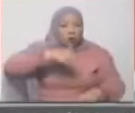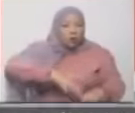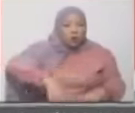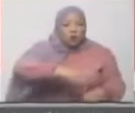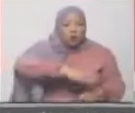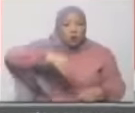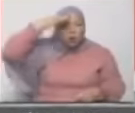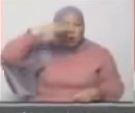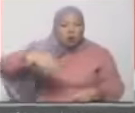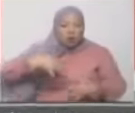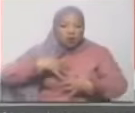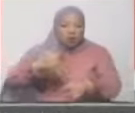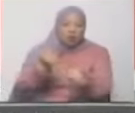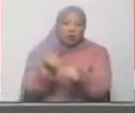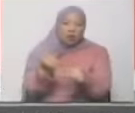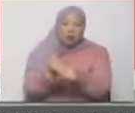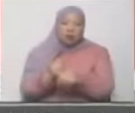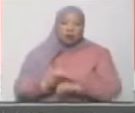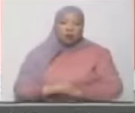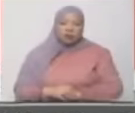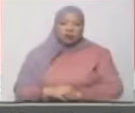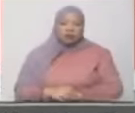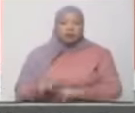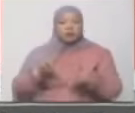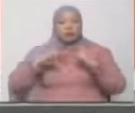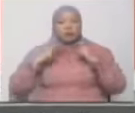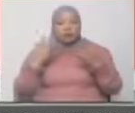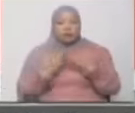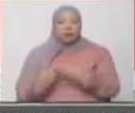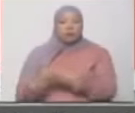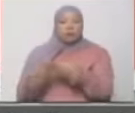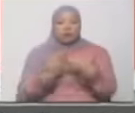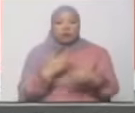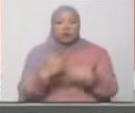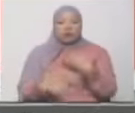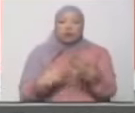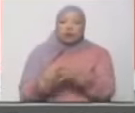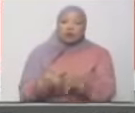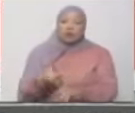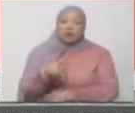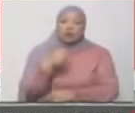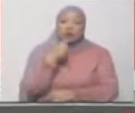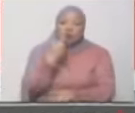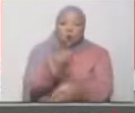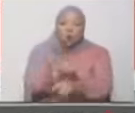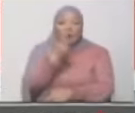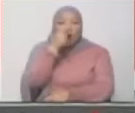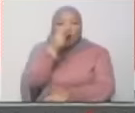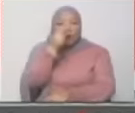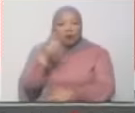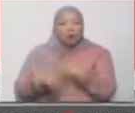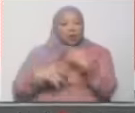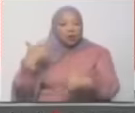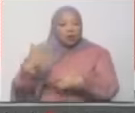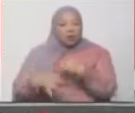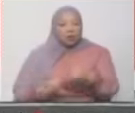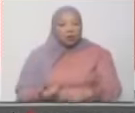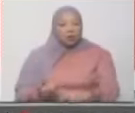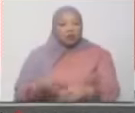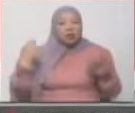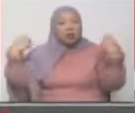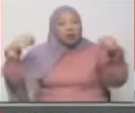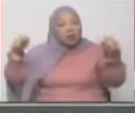formó intelectualmente, era un teórico, sí lo era, pero sobre todo era un gran hombre de acción, de la